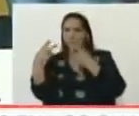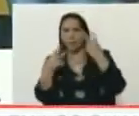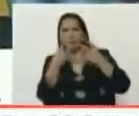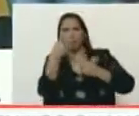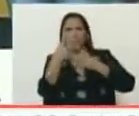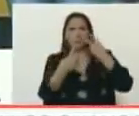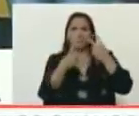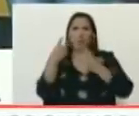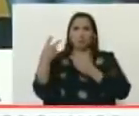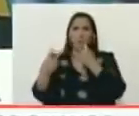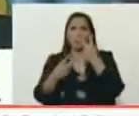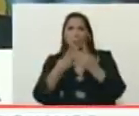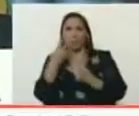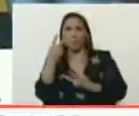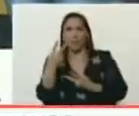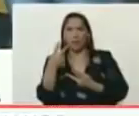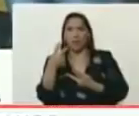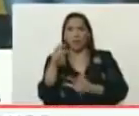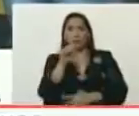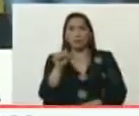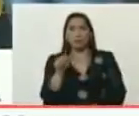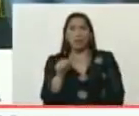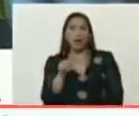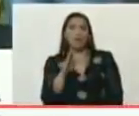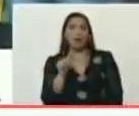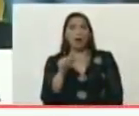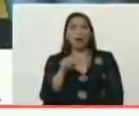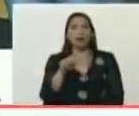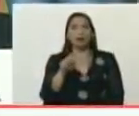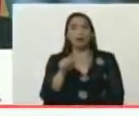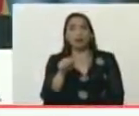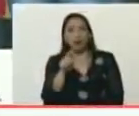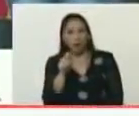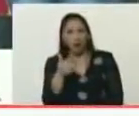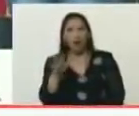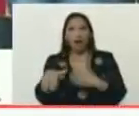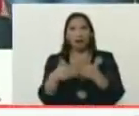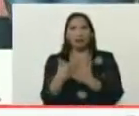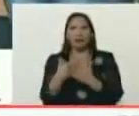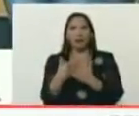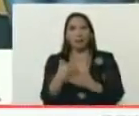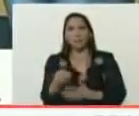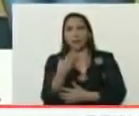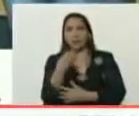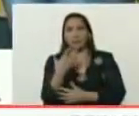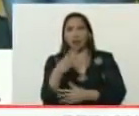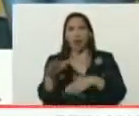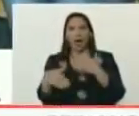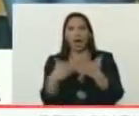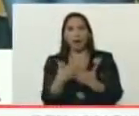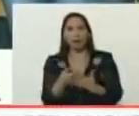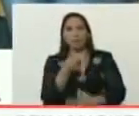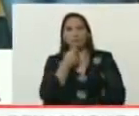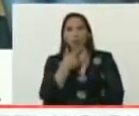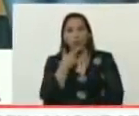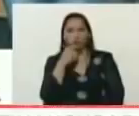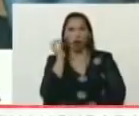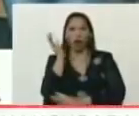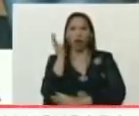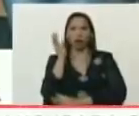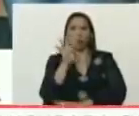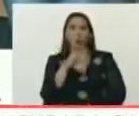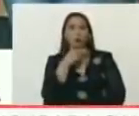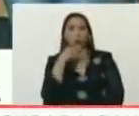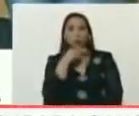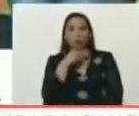y se llamaba así, desde Sabaneta para Miraflores, hasta aquel hermoso acto el 4 de